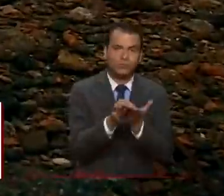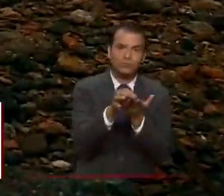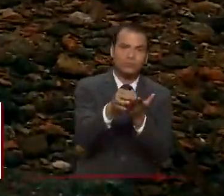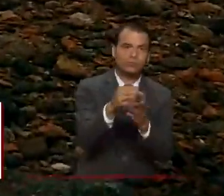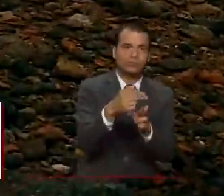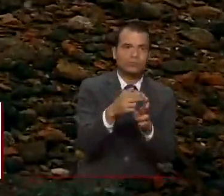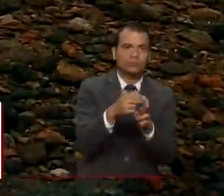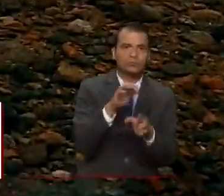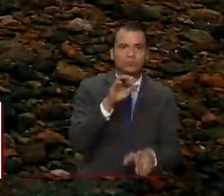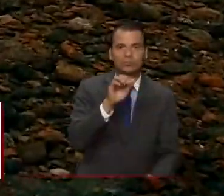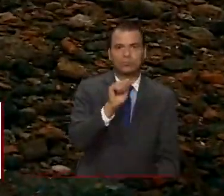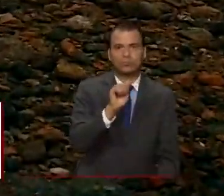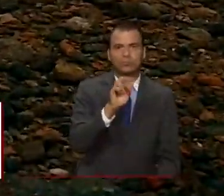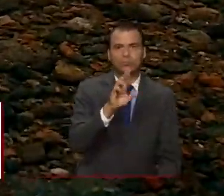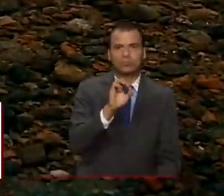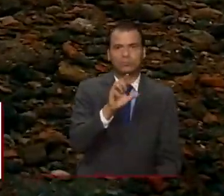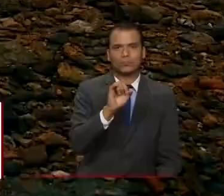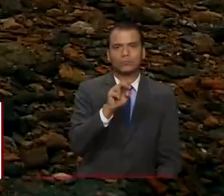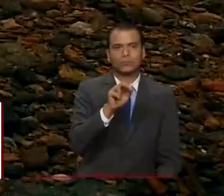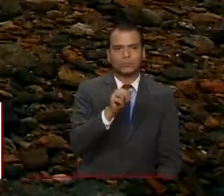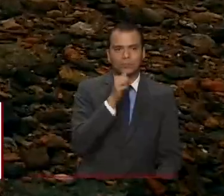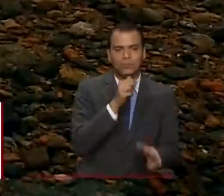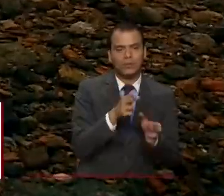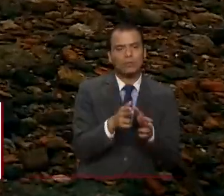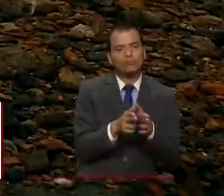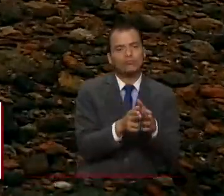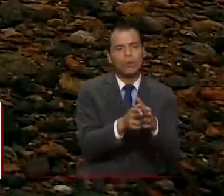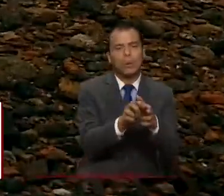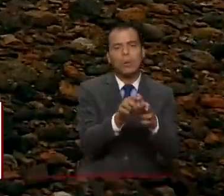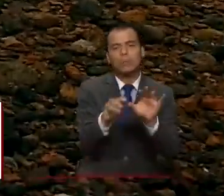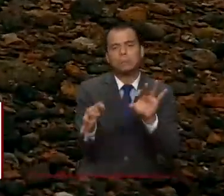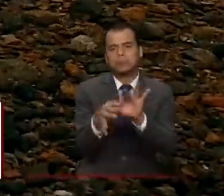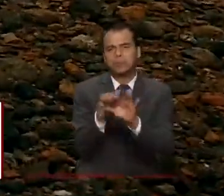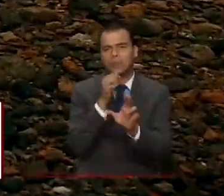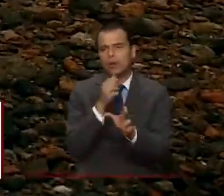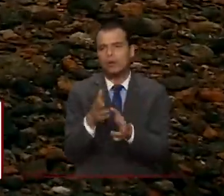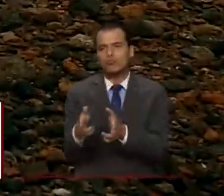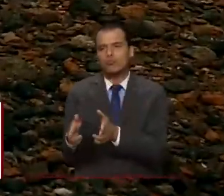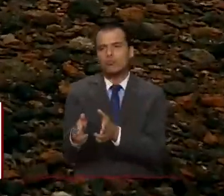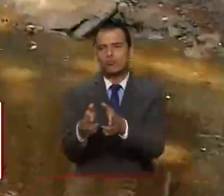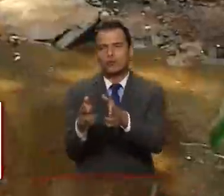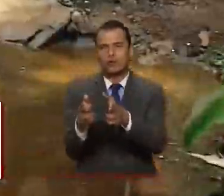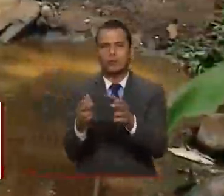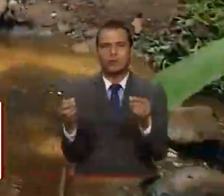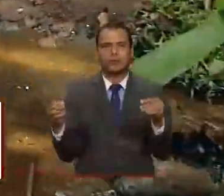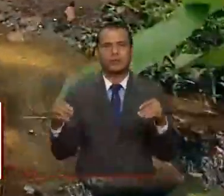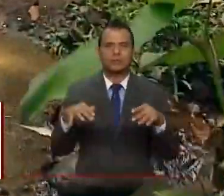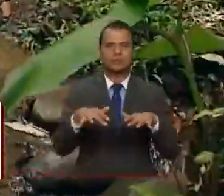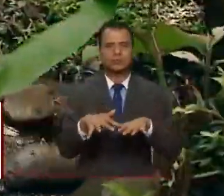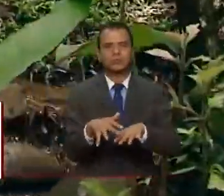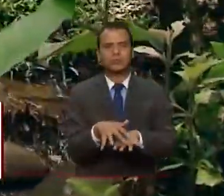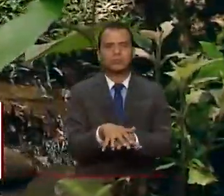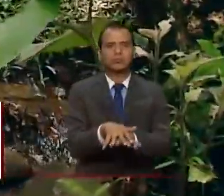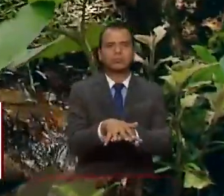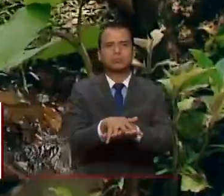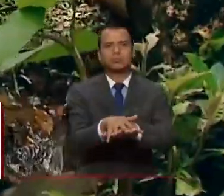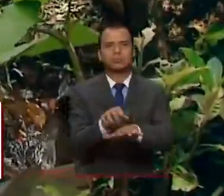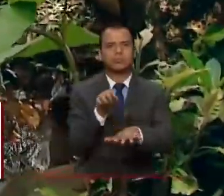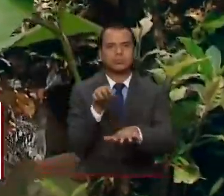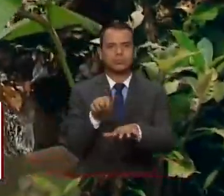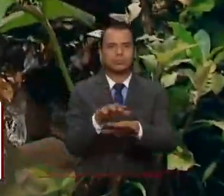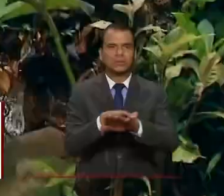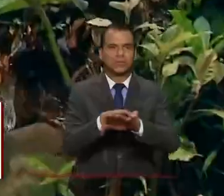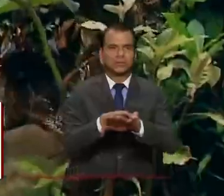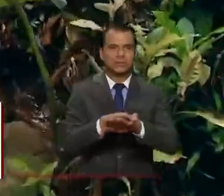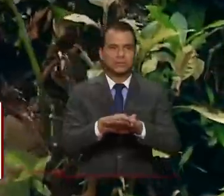quebrada que da su nombre a ese territorio, se fusiona con el río Cañaveralejo. Sin embargo, buena parte de los 9 kilómetros de su recorrido se